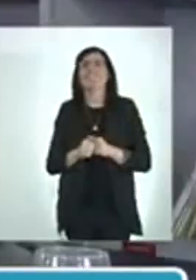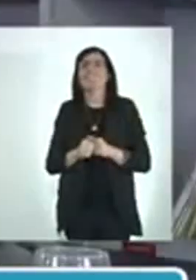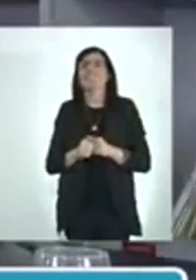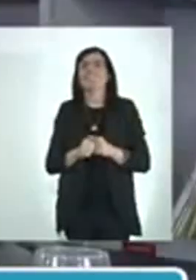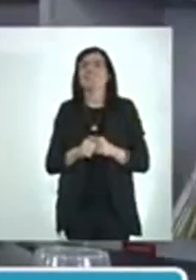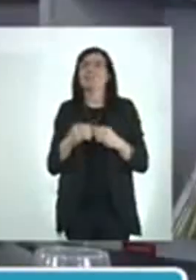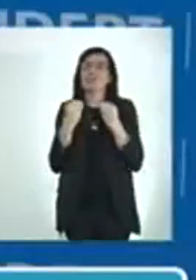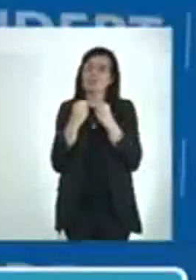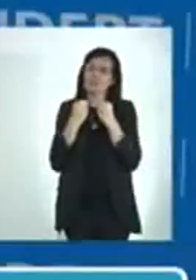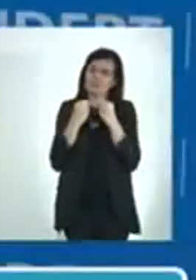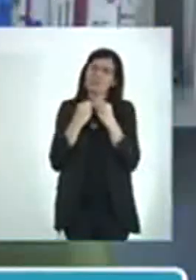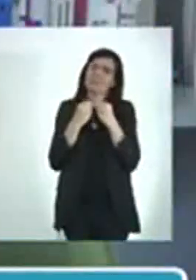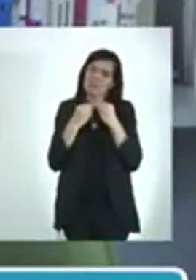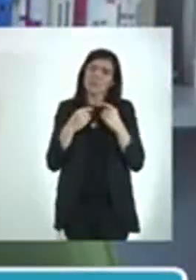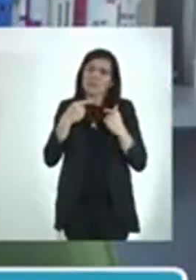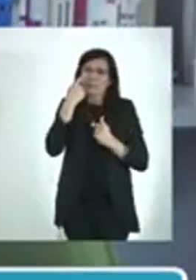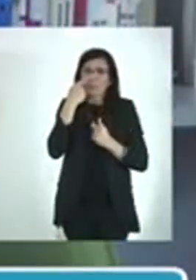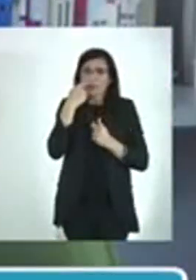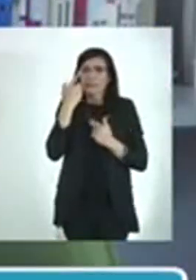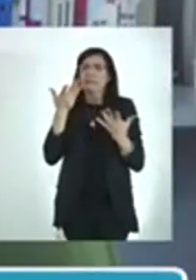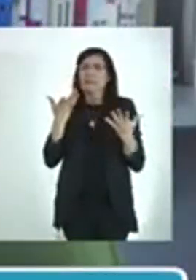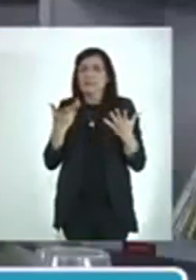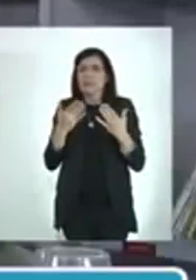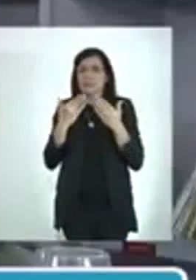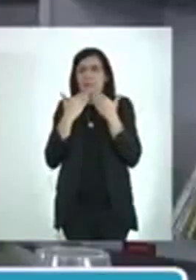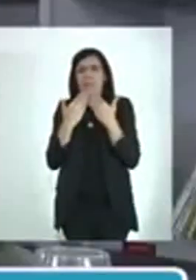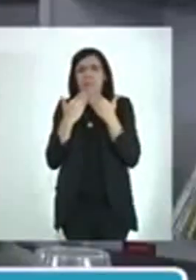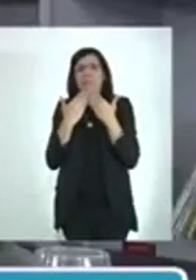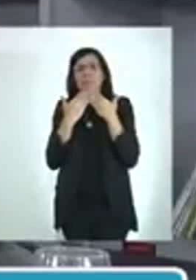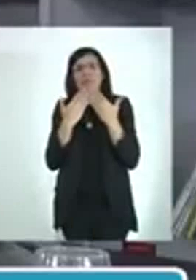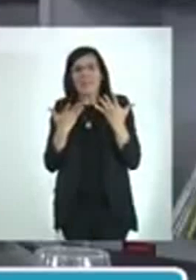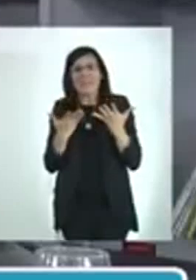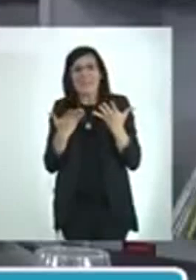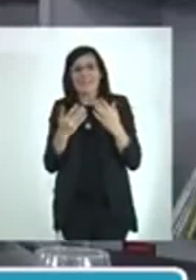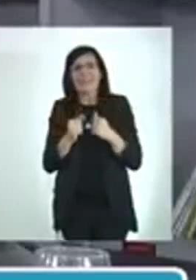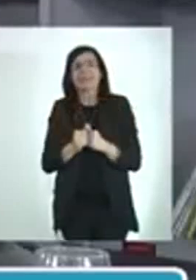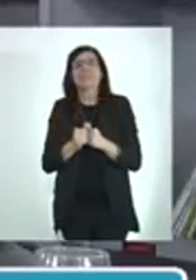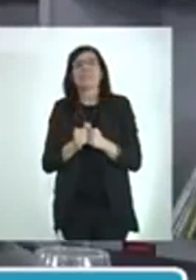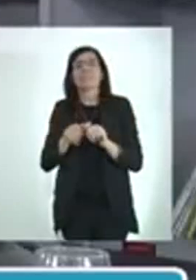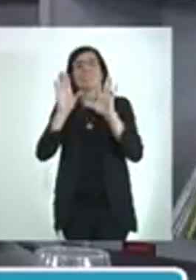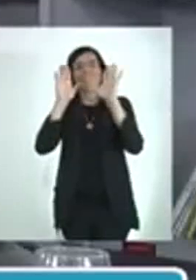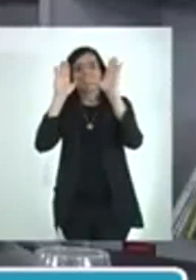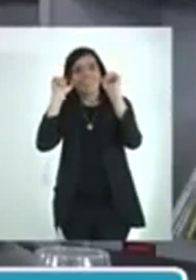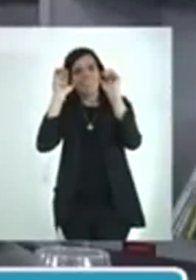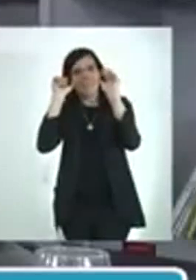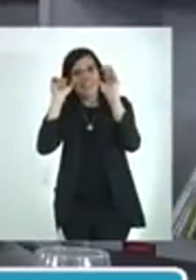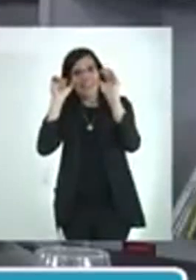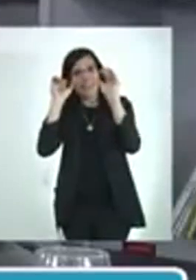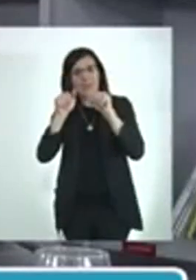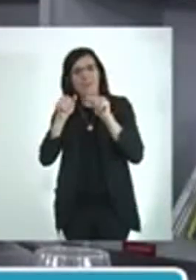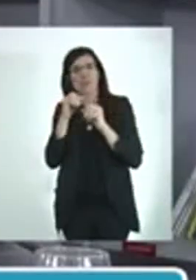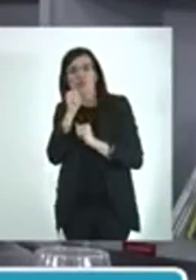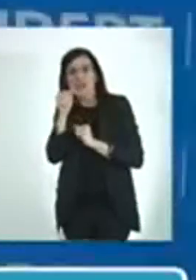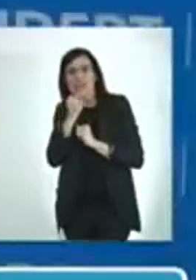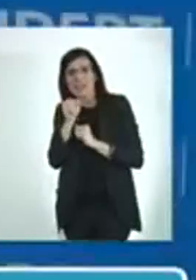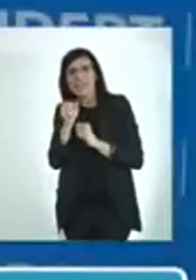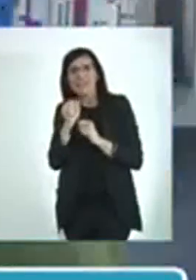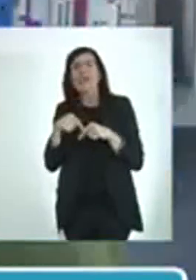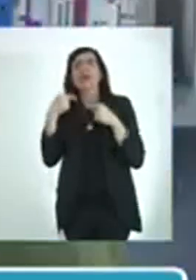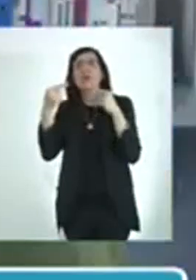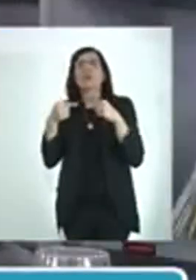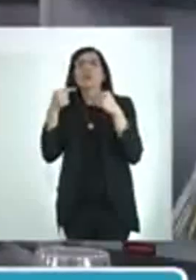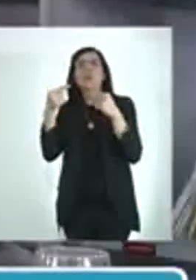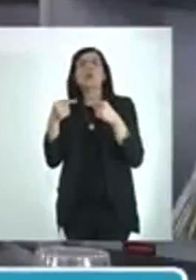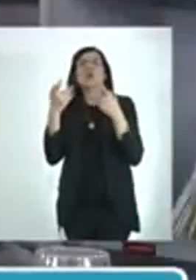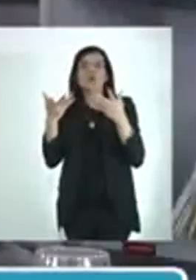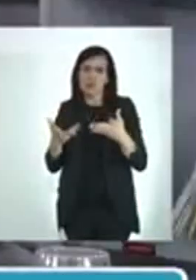por aprender, pero sin duda estamos en el camino correcto. Así que bueno, nos vamos dejando, nos despedimos. Muchas gracias. Muchas gracias. Nos queremos continuar.